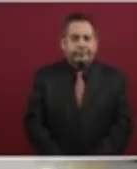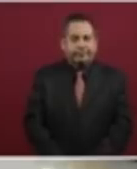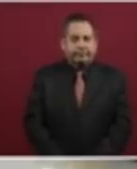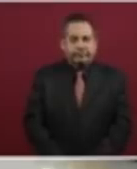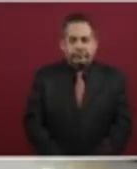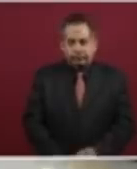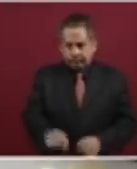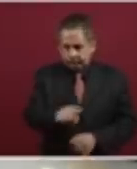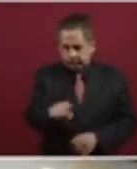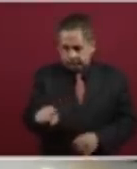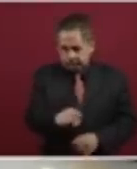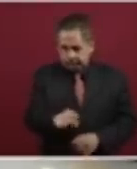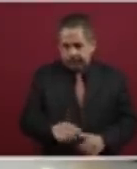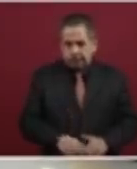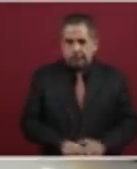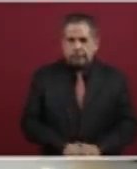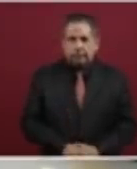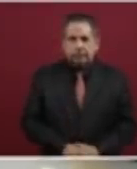Ustedes tres.